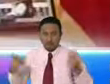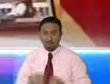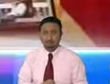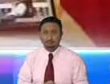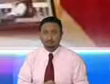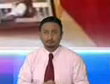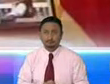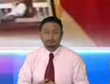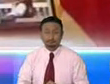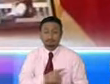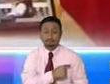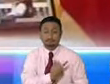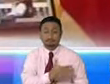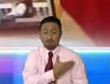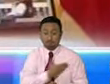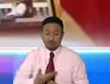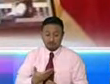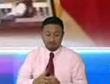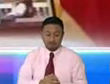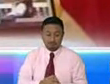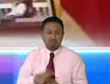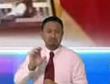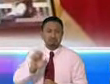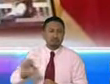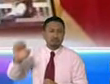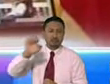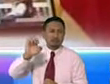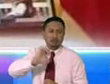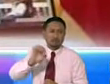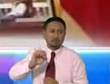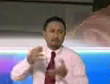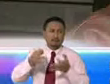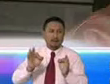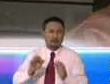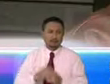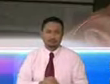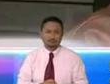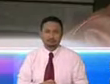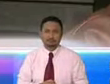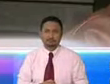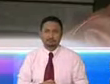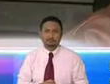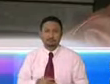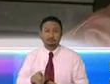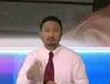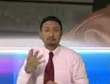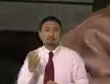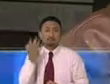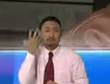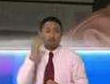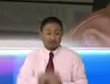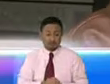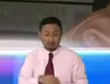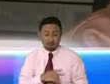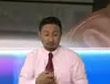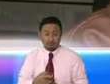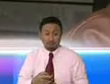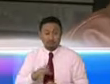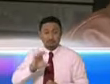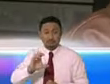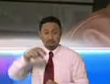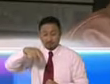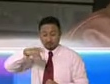anunció el Ejecutivo podría ser a finales de enero o primeros días de febrero. Tiene 15 días desde que recibe el pedido el Consejo